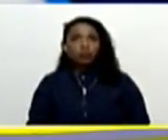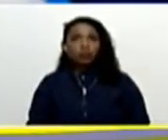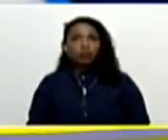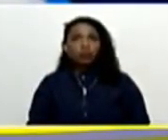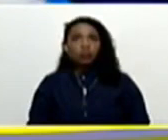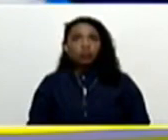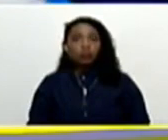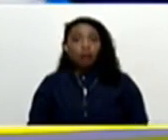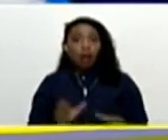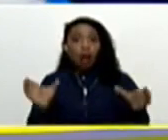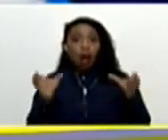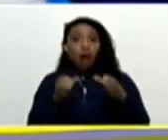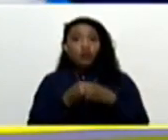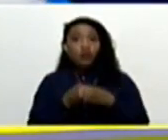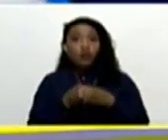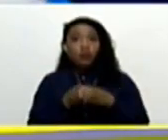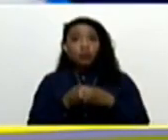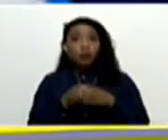los reunió y les dijo